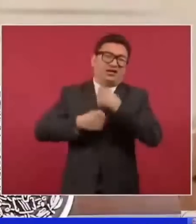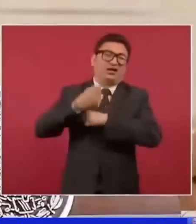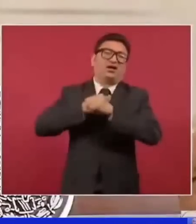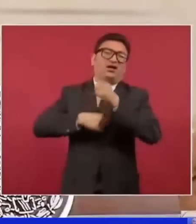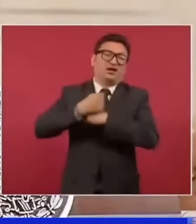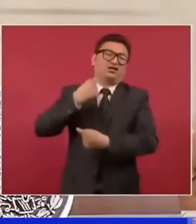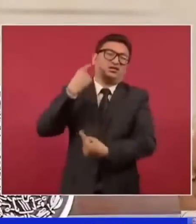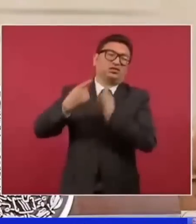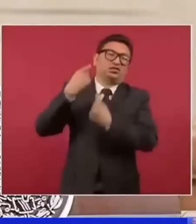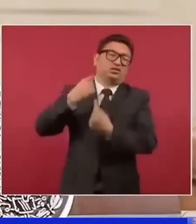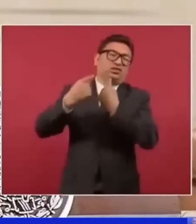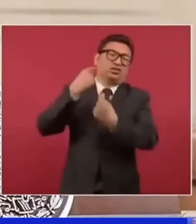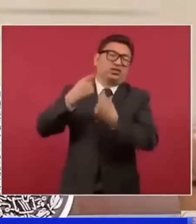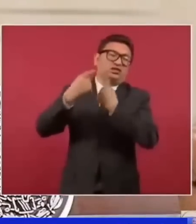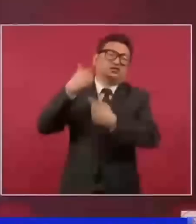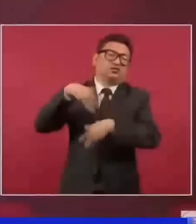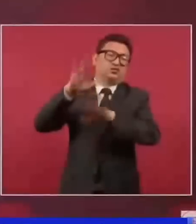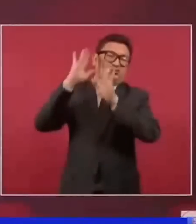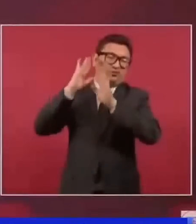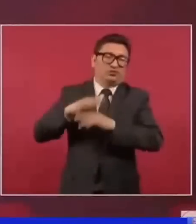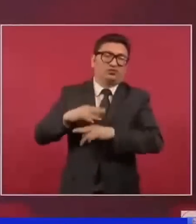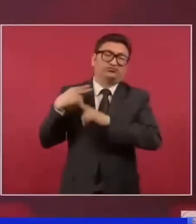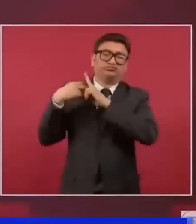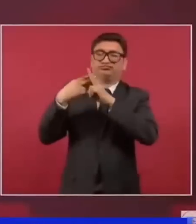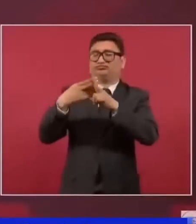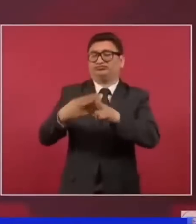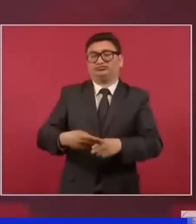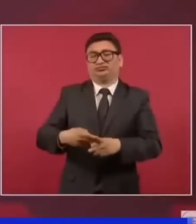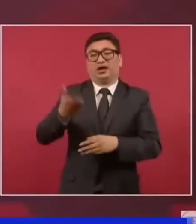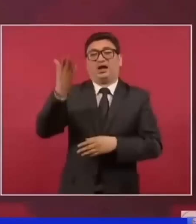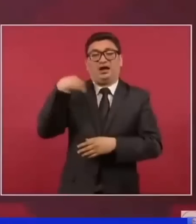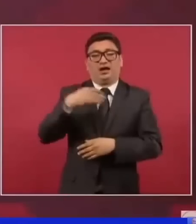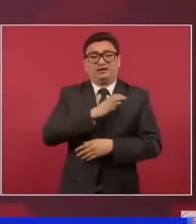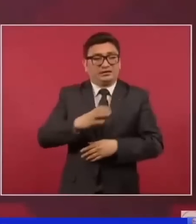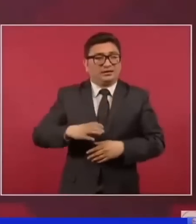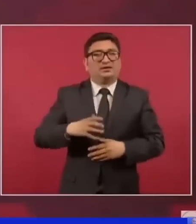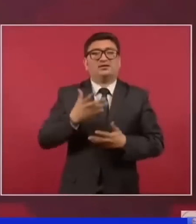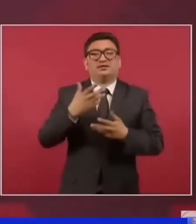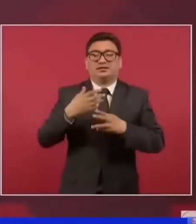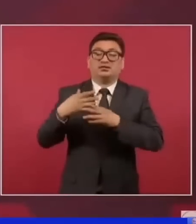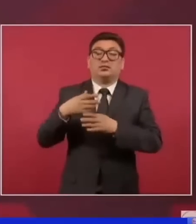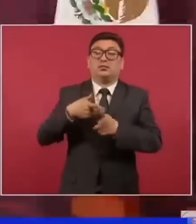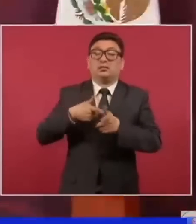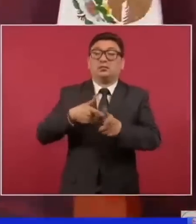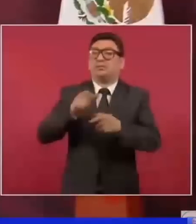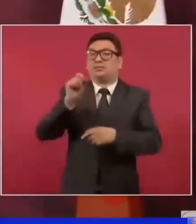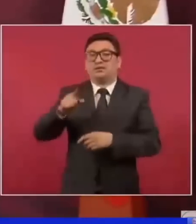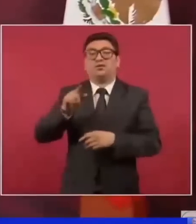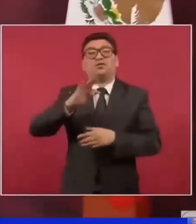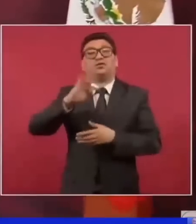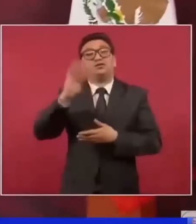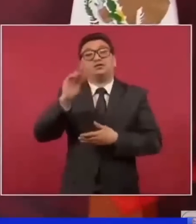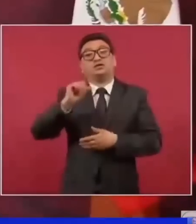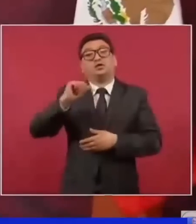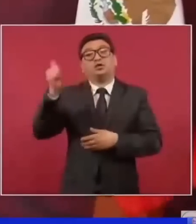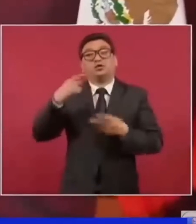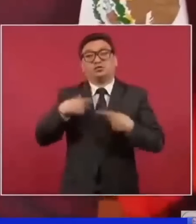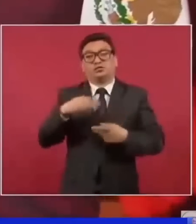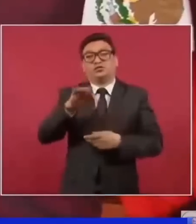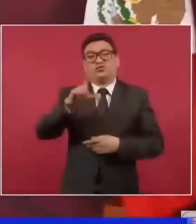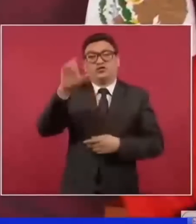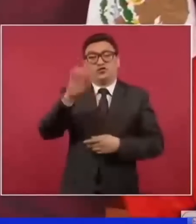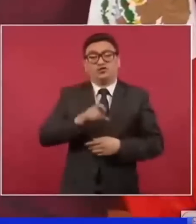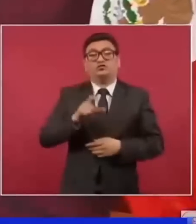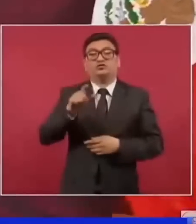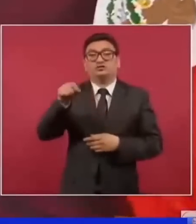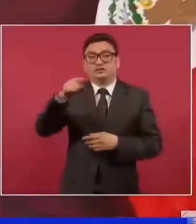tiempo, desde las campañas. Entonces, para no dar su brazo a torcer, alguien que había votado por Fox y que se dio